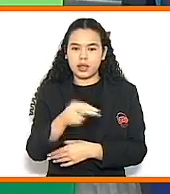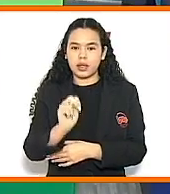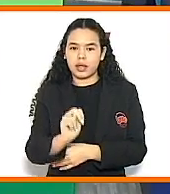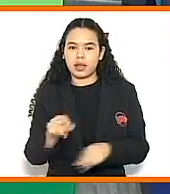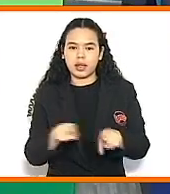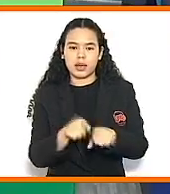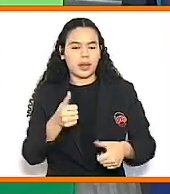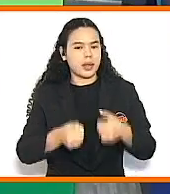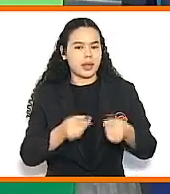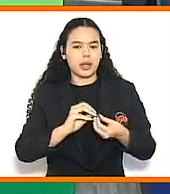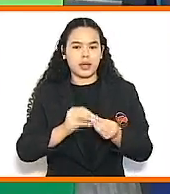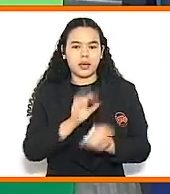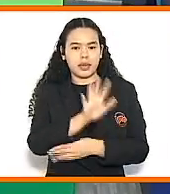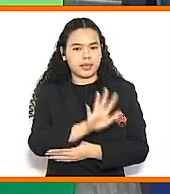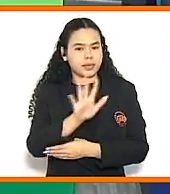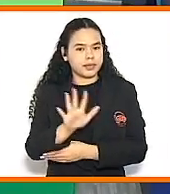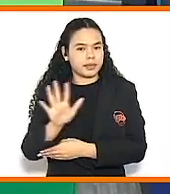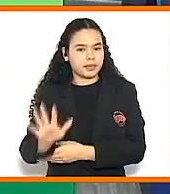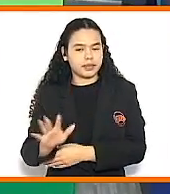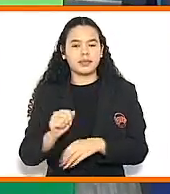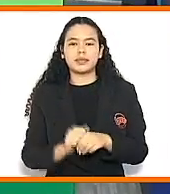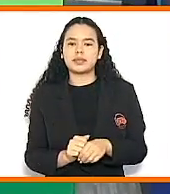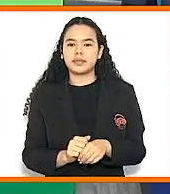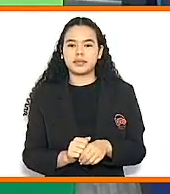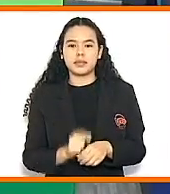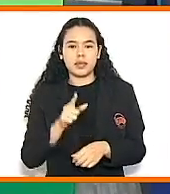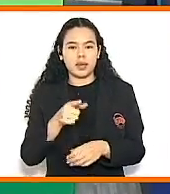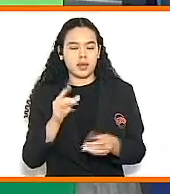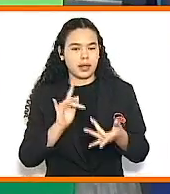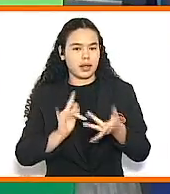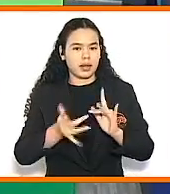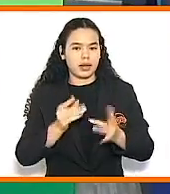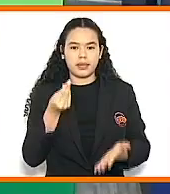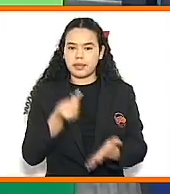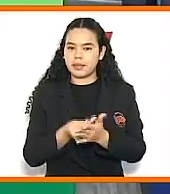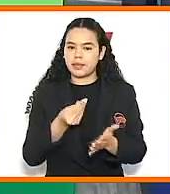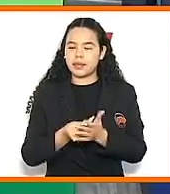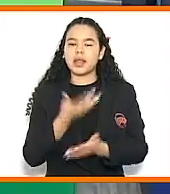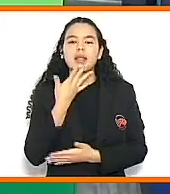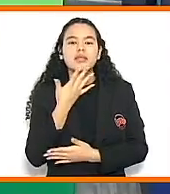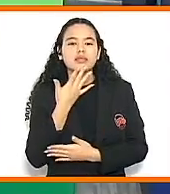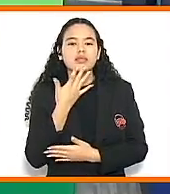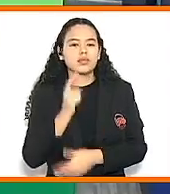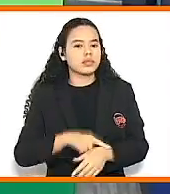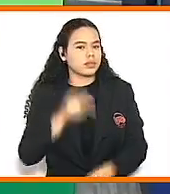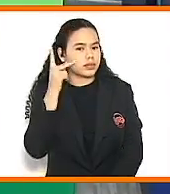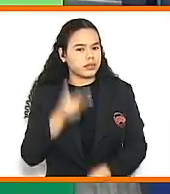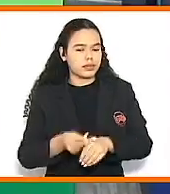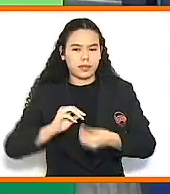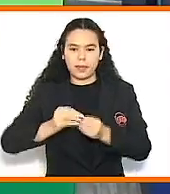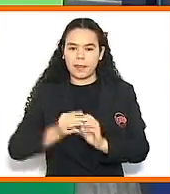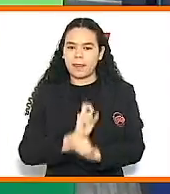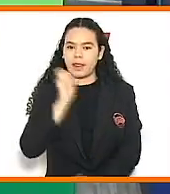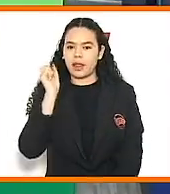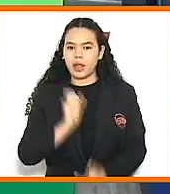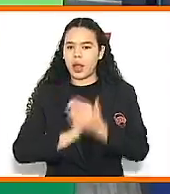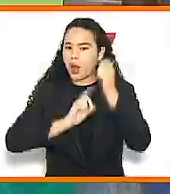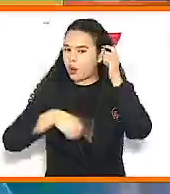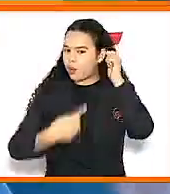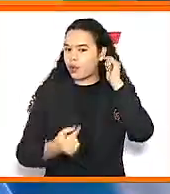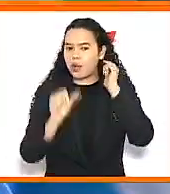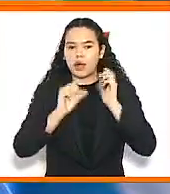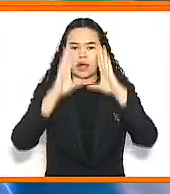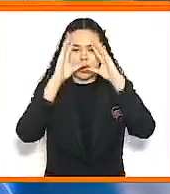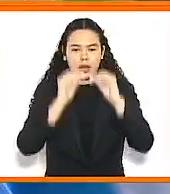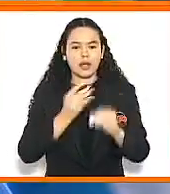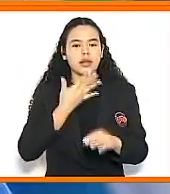de mensajito al 555 a través de tu billetera electrónica preferida. Se viene el primer dígito ganador para Diaria en esta noche.